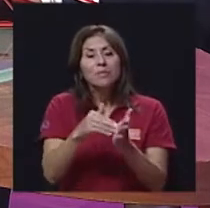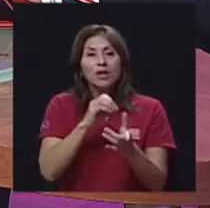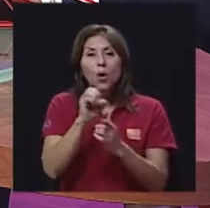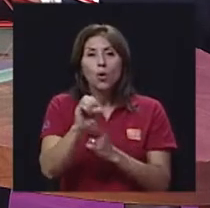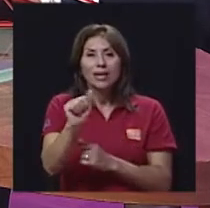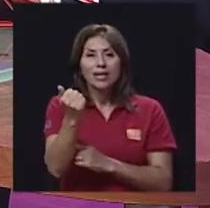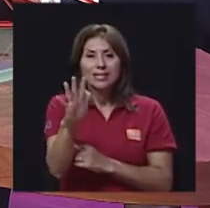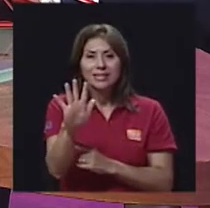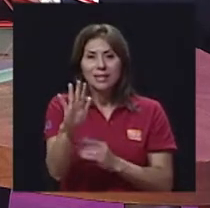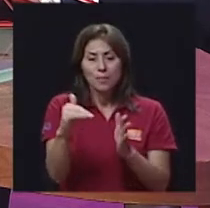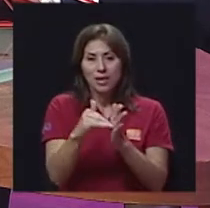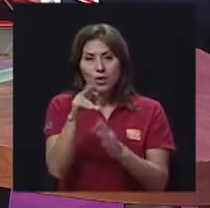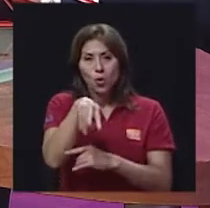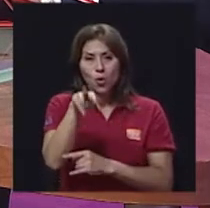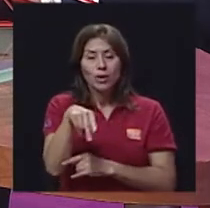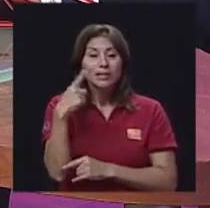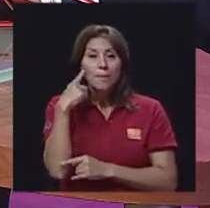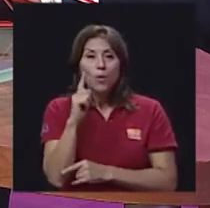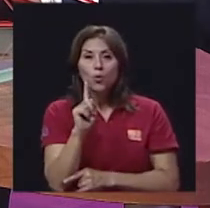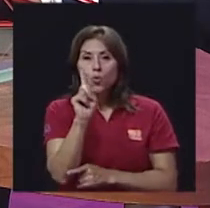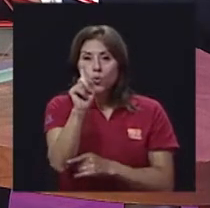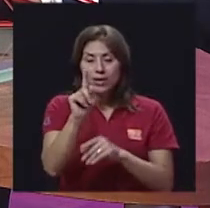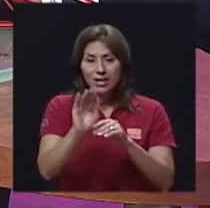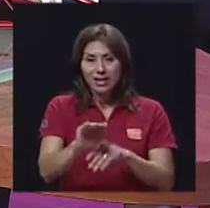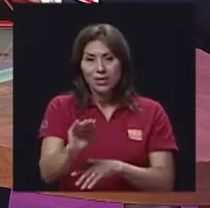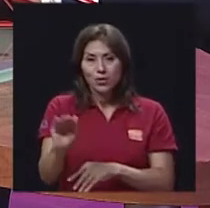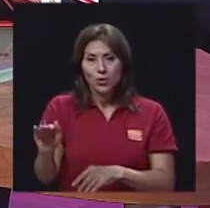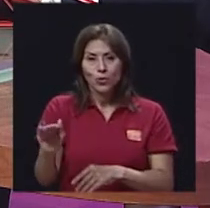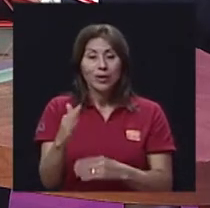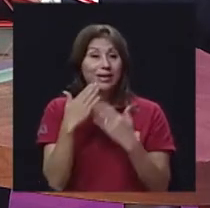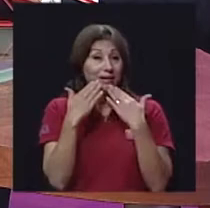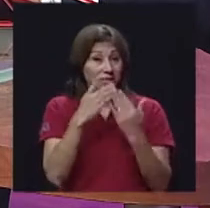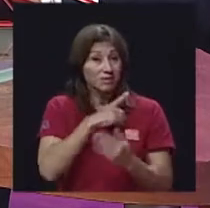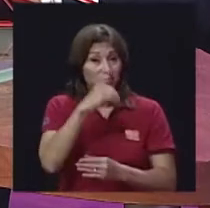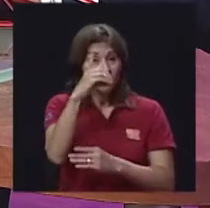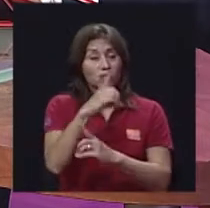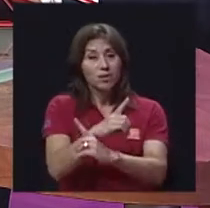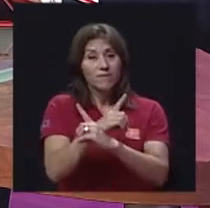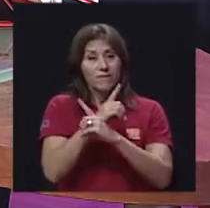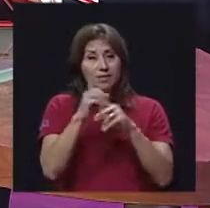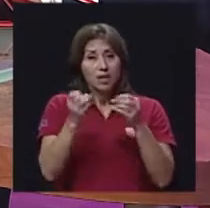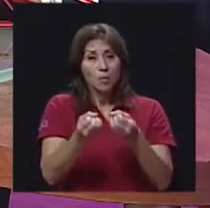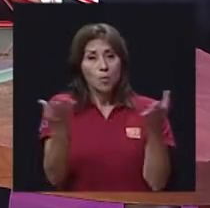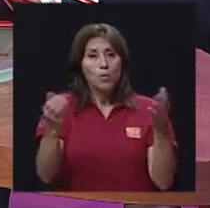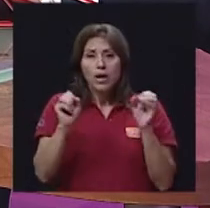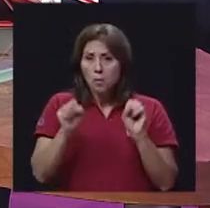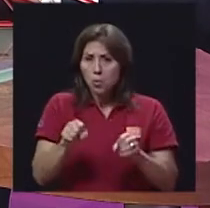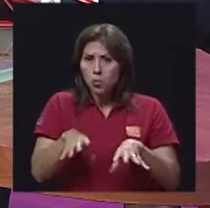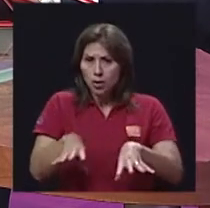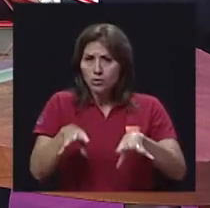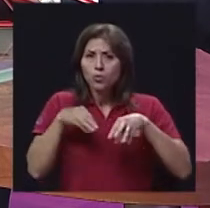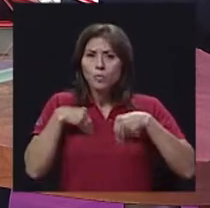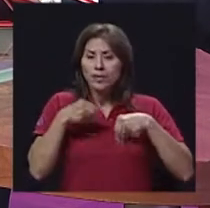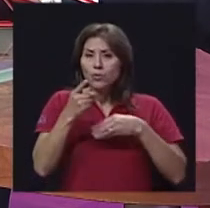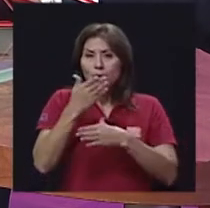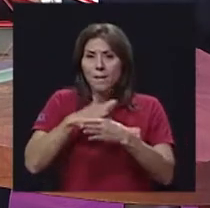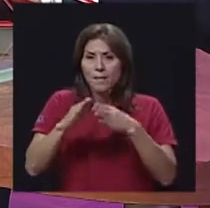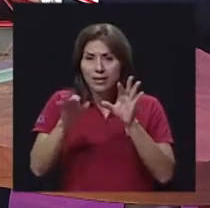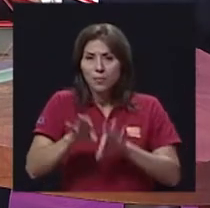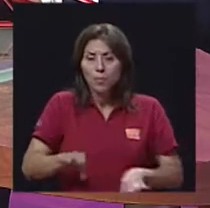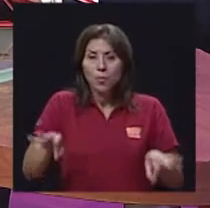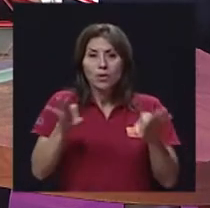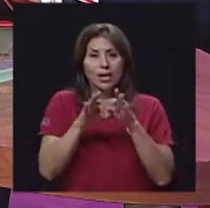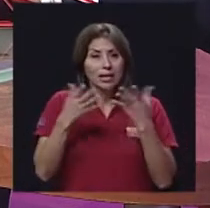la defensa pública pudo asumir parte importante de estas señoras y las pensiones empezaron a moverse, un poco